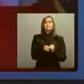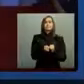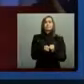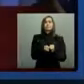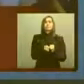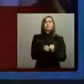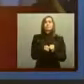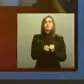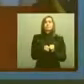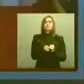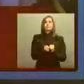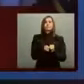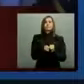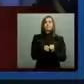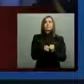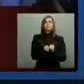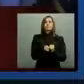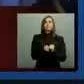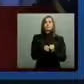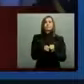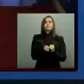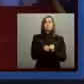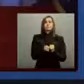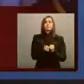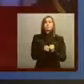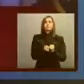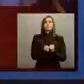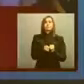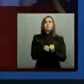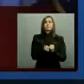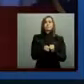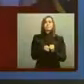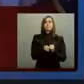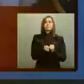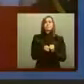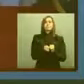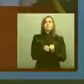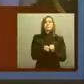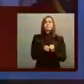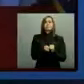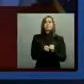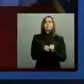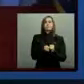esa es una mancha que tiene su gobierno del maldito as arroz o cambio